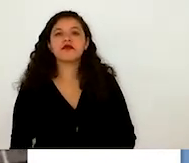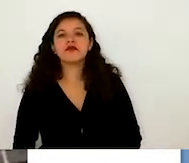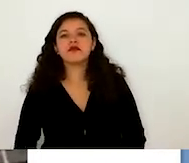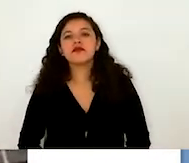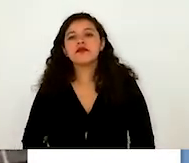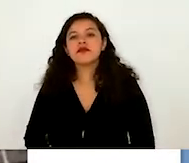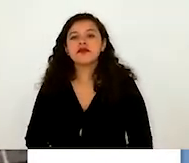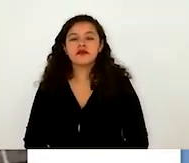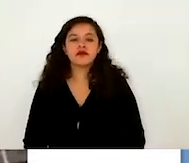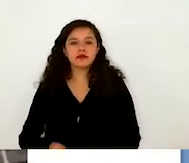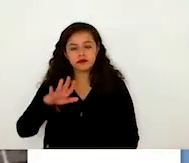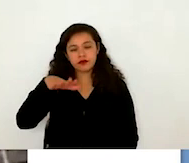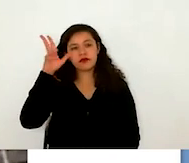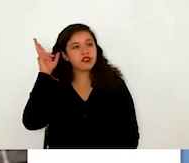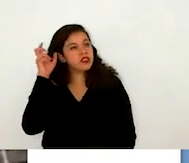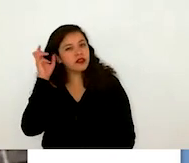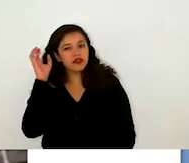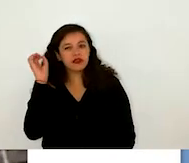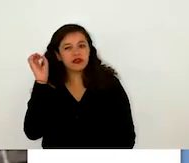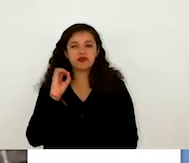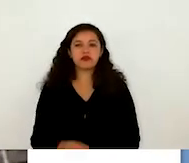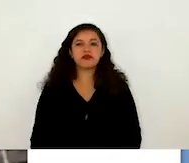no se escuchó el vídeo